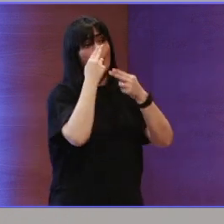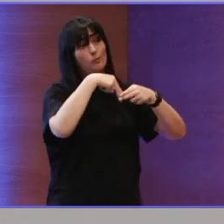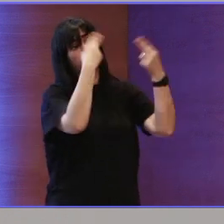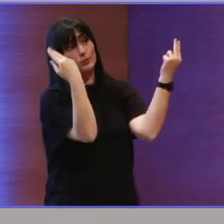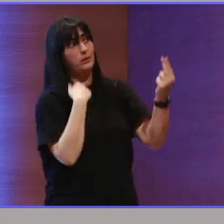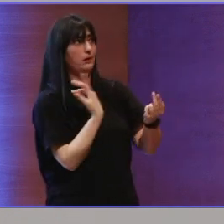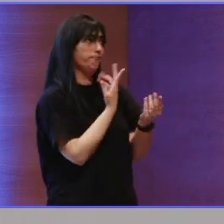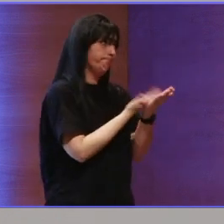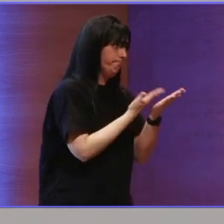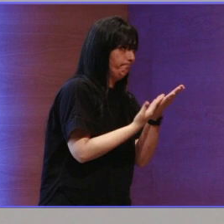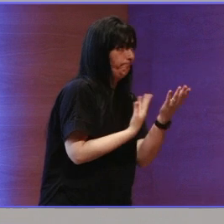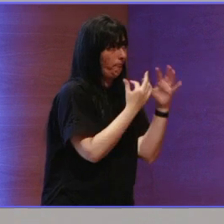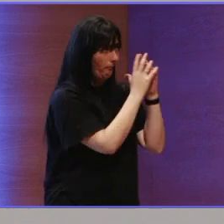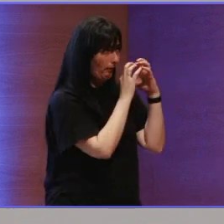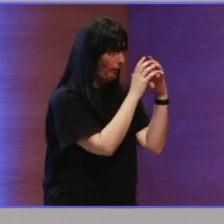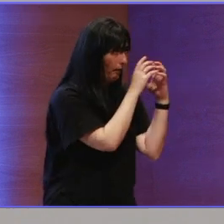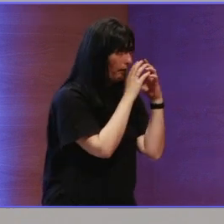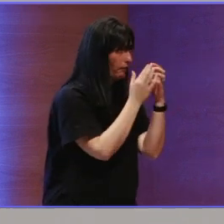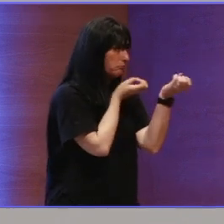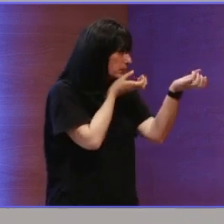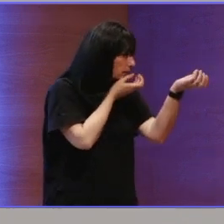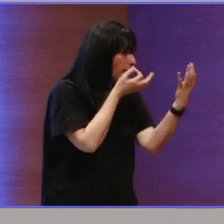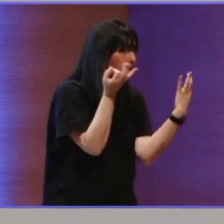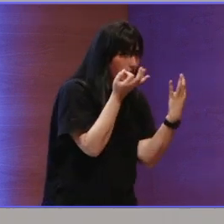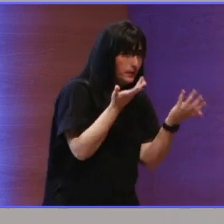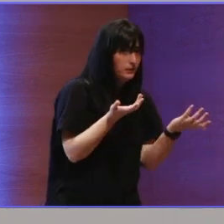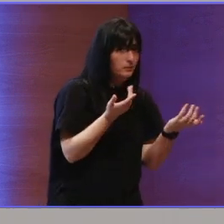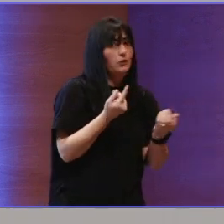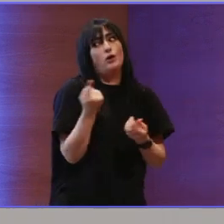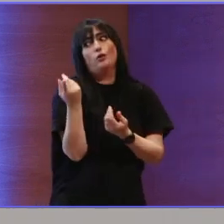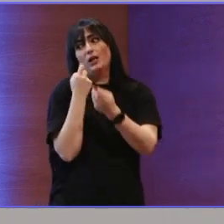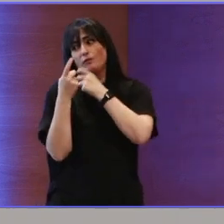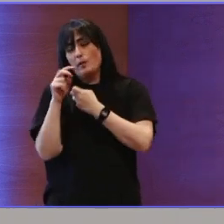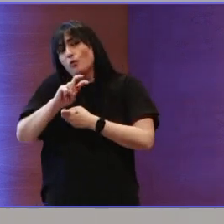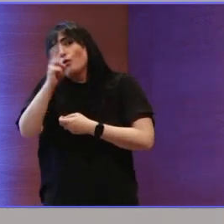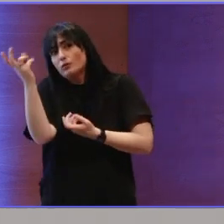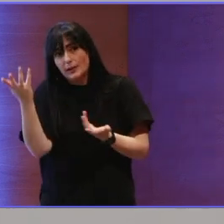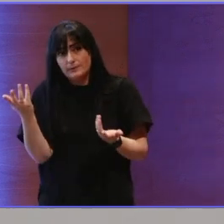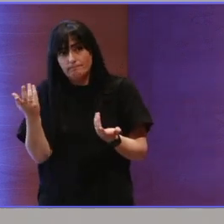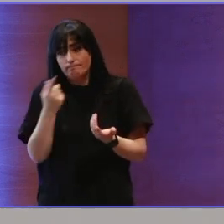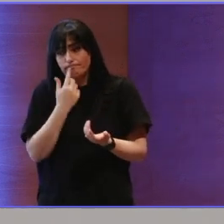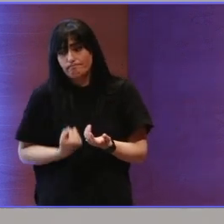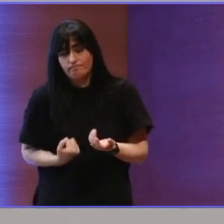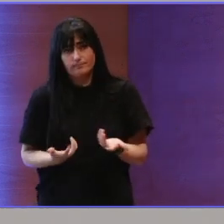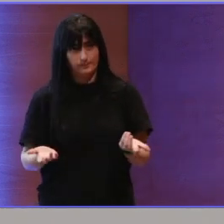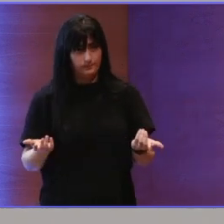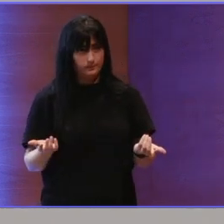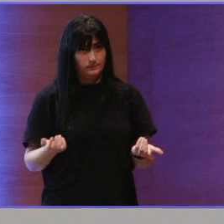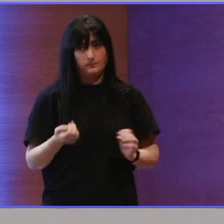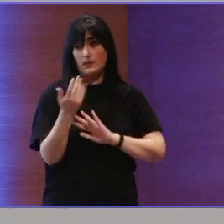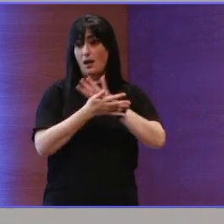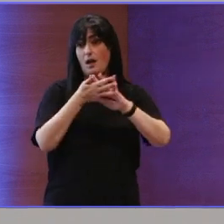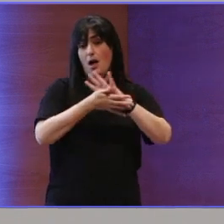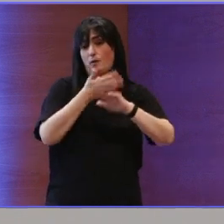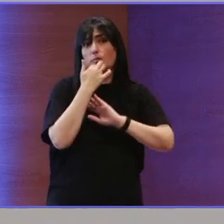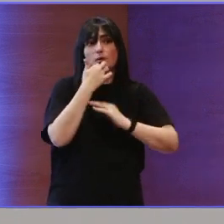tiene acordado el servicio Pues esa información está disponible Pero hay otra mucha que que no no eh estabas hablando de de